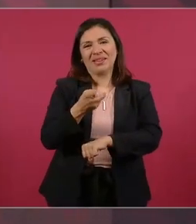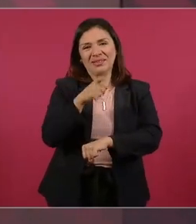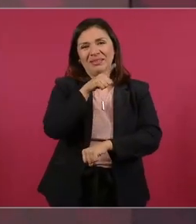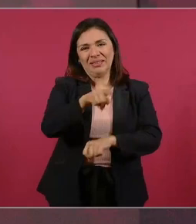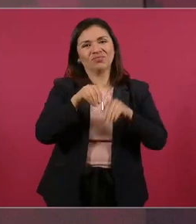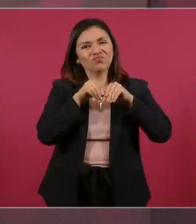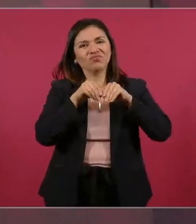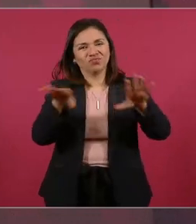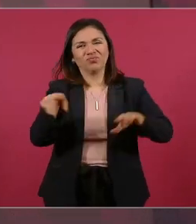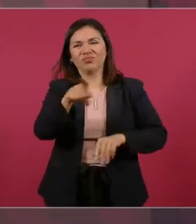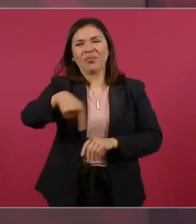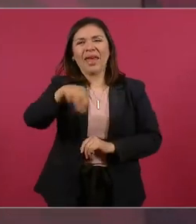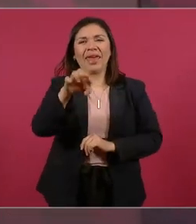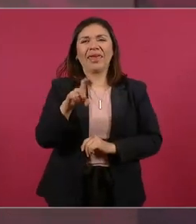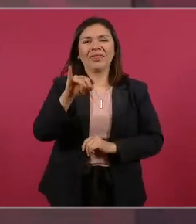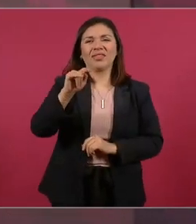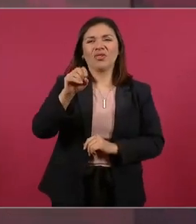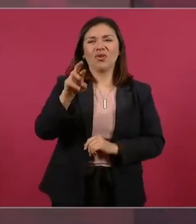los editores,